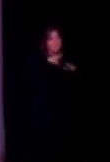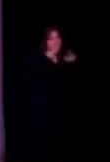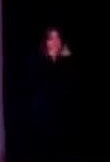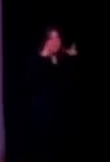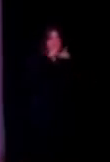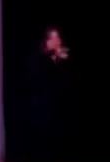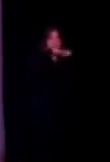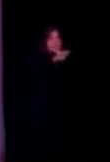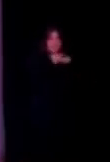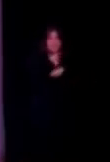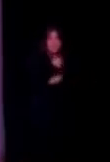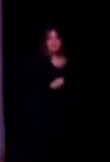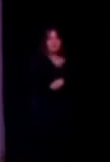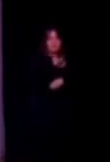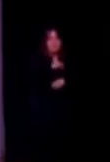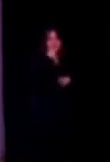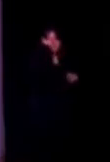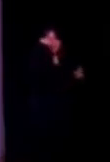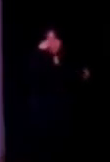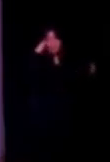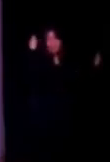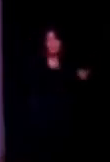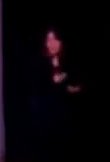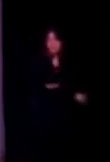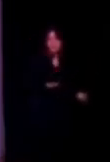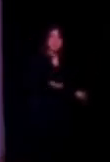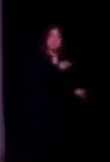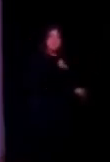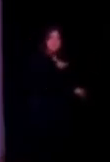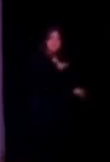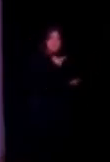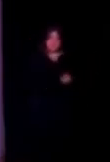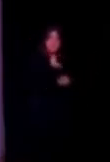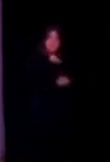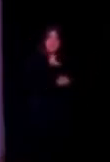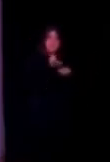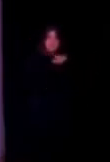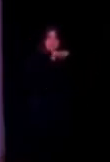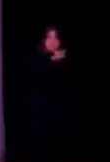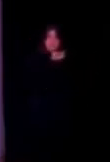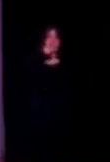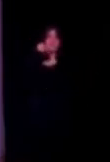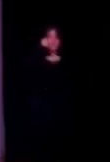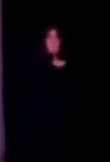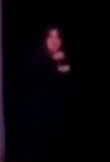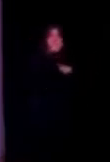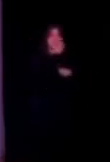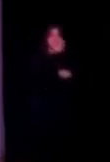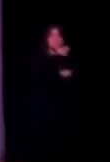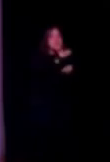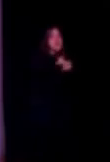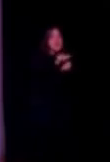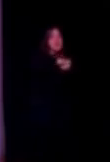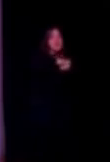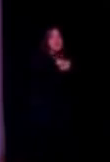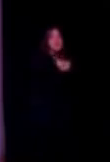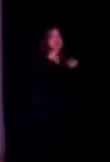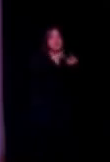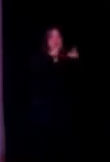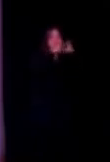tiene sentido que apoyemos desde una perspectiva ética una escuela para eso, para alimentar esa